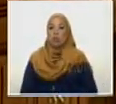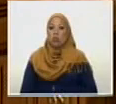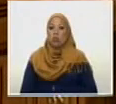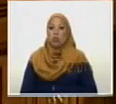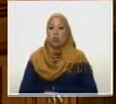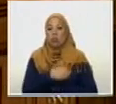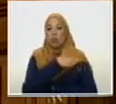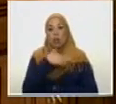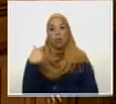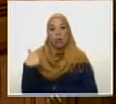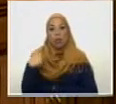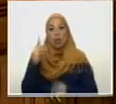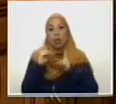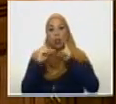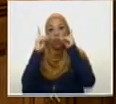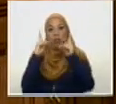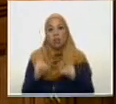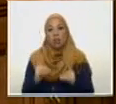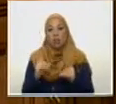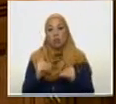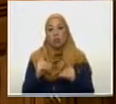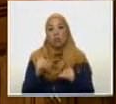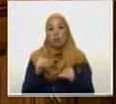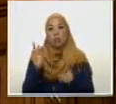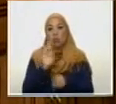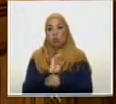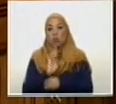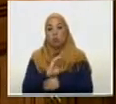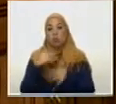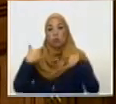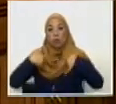Porque quiero decirles, camaradas y compatriotas,